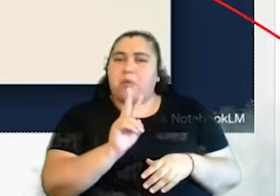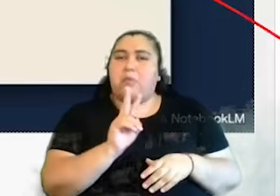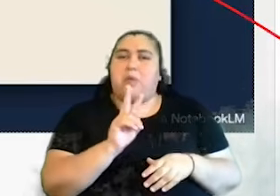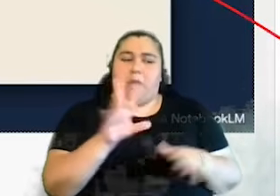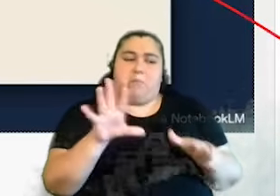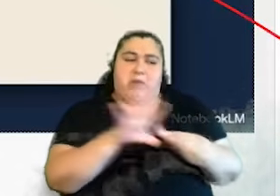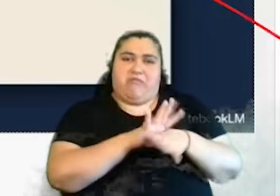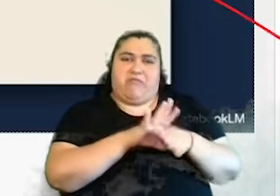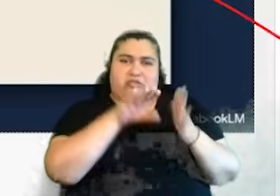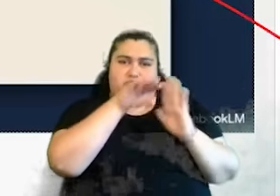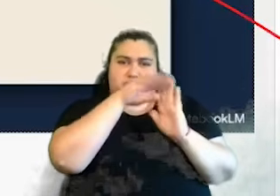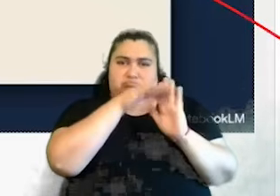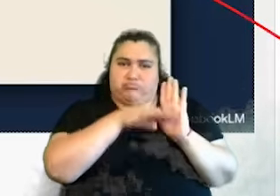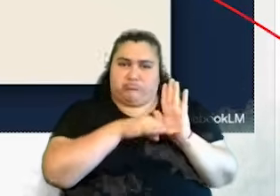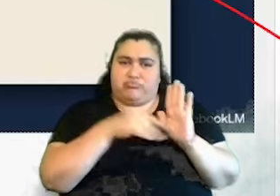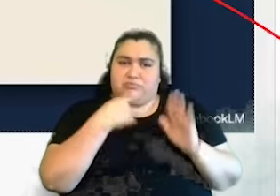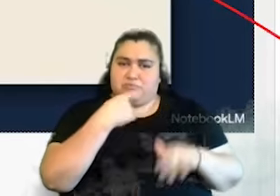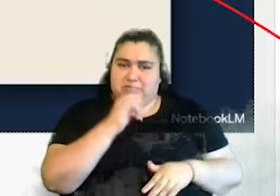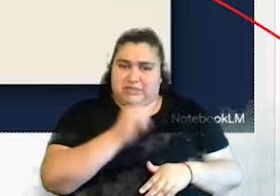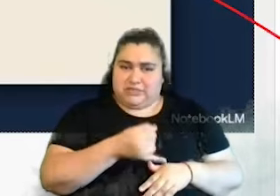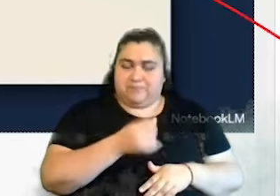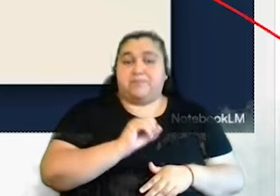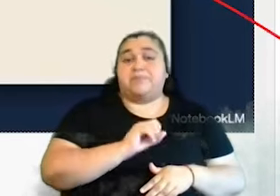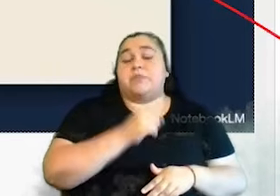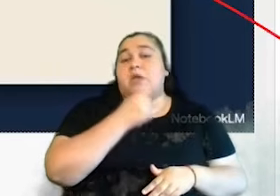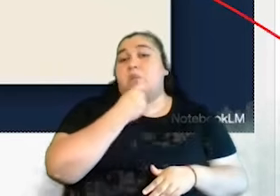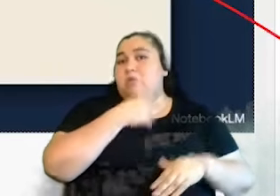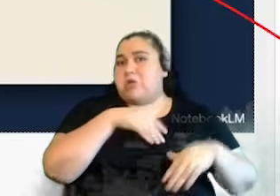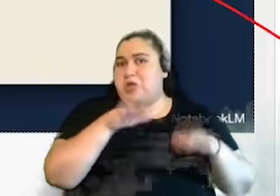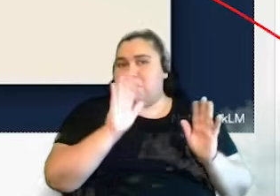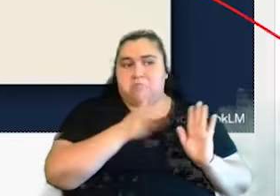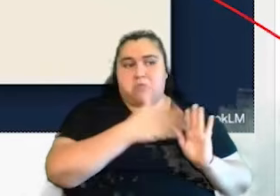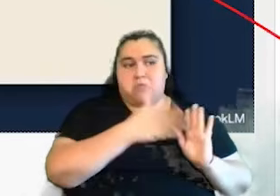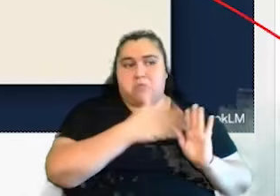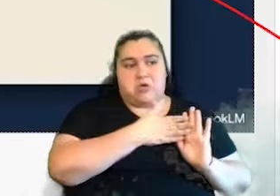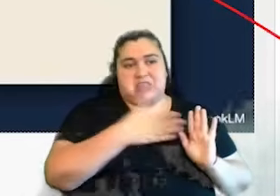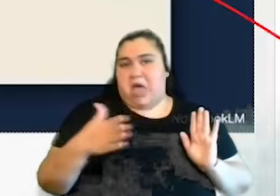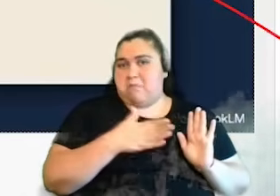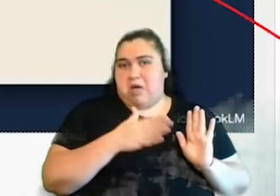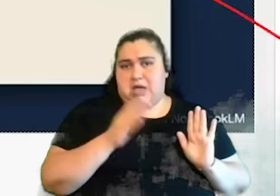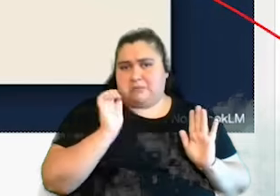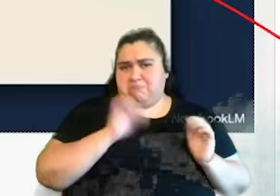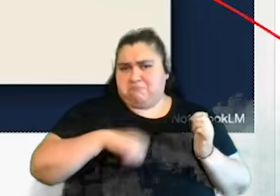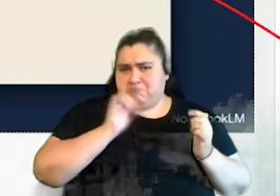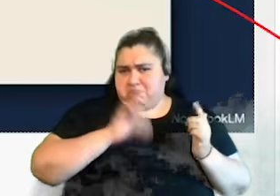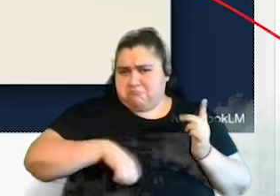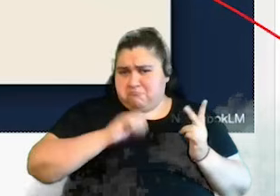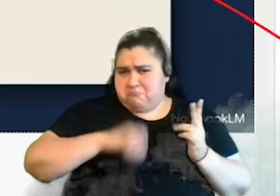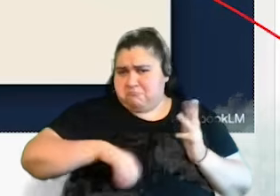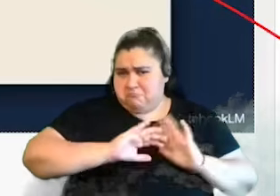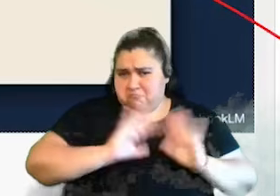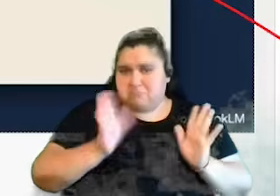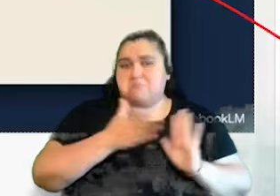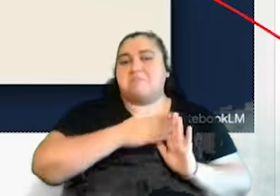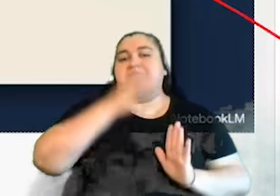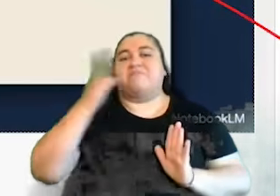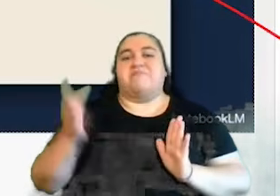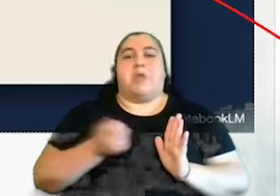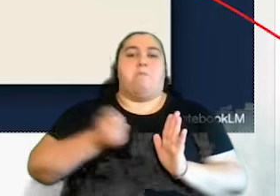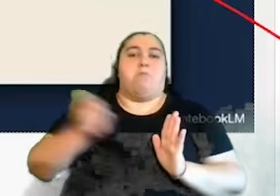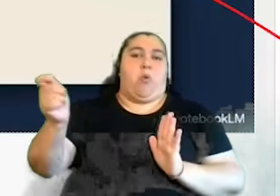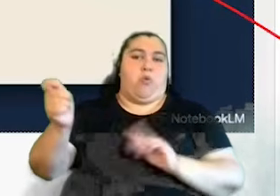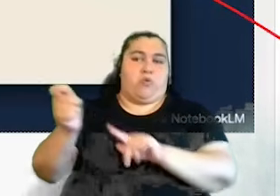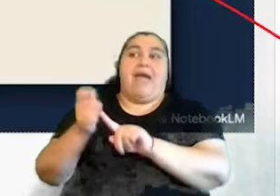perfectamente. Vayamos a la otra instancia, en donde ya se inició la denuncia penal. Bueno, acá también el contribuyente